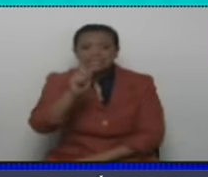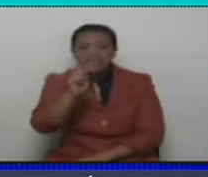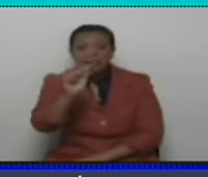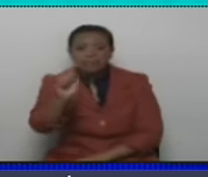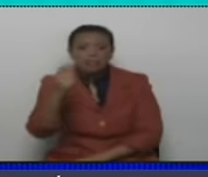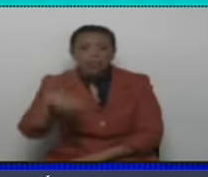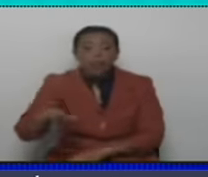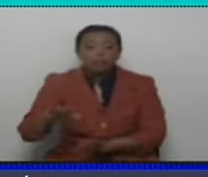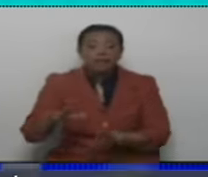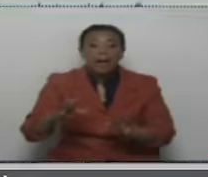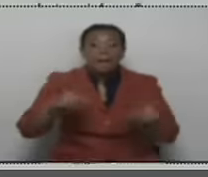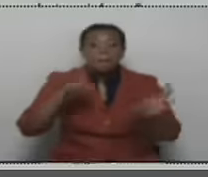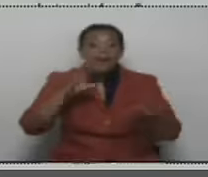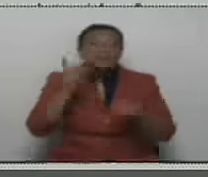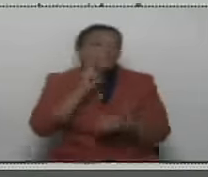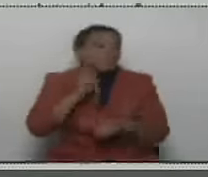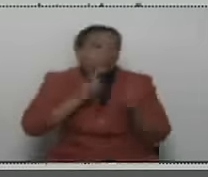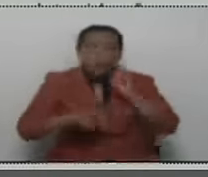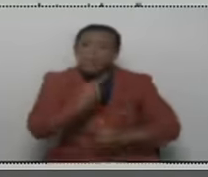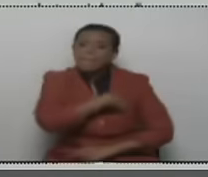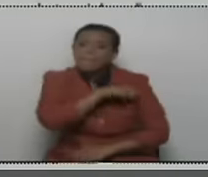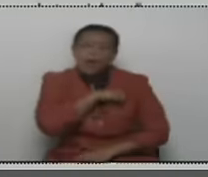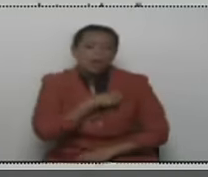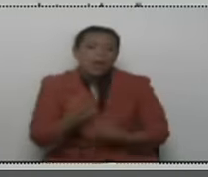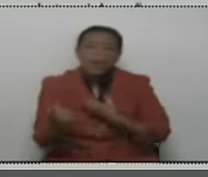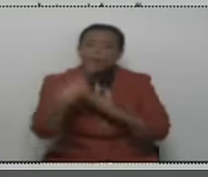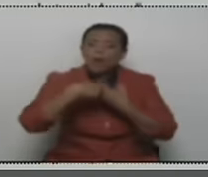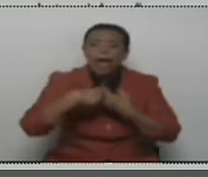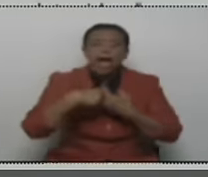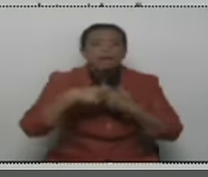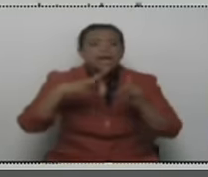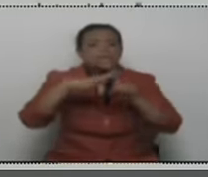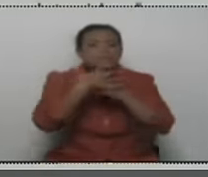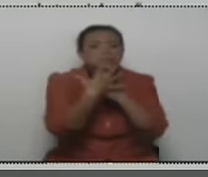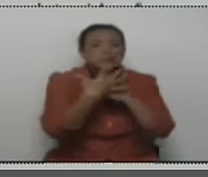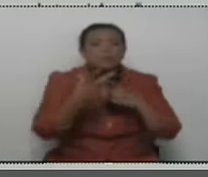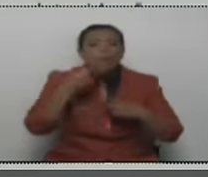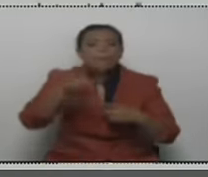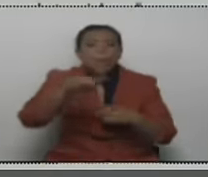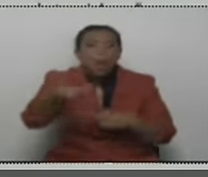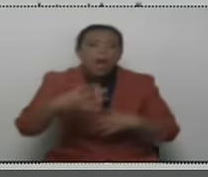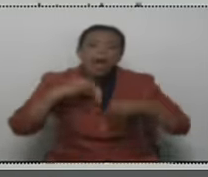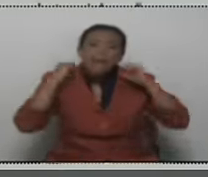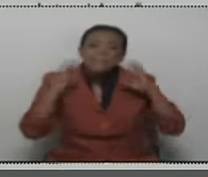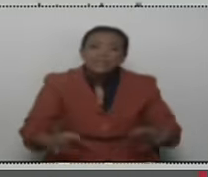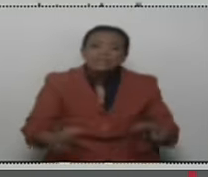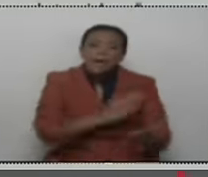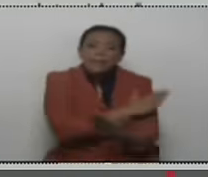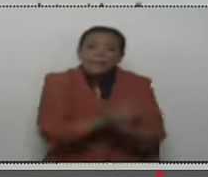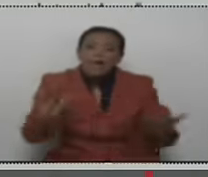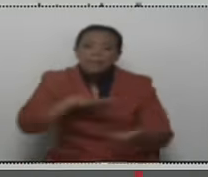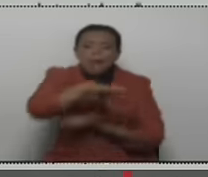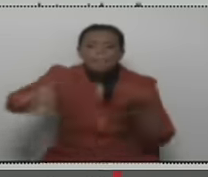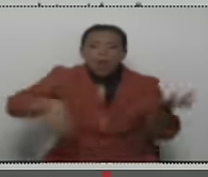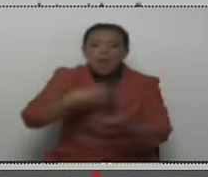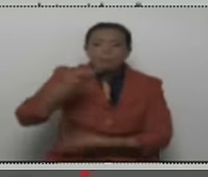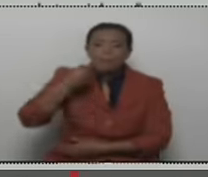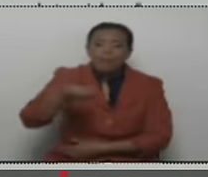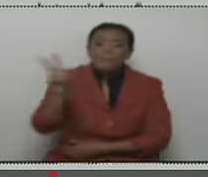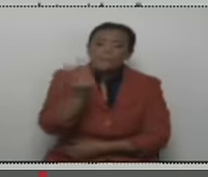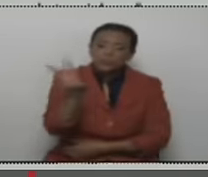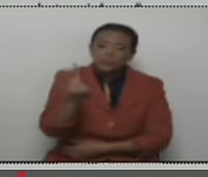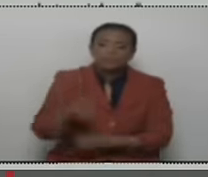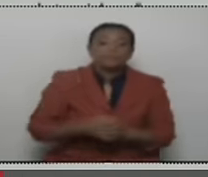La Sexta, dice así, Exteriores desmiente que España esté implicada en una operación de desestabilización política en